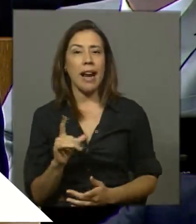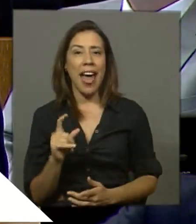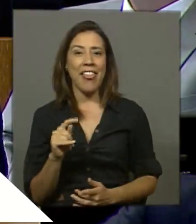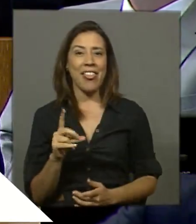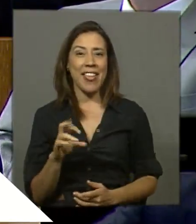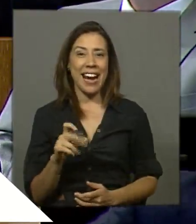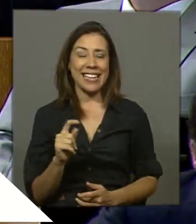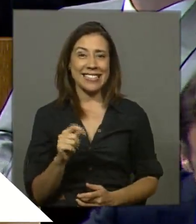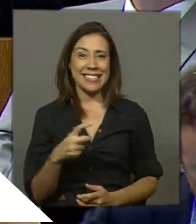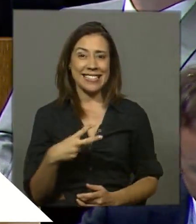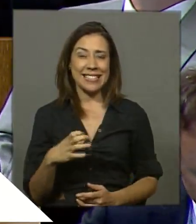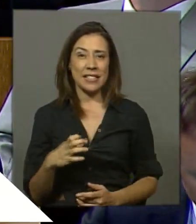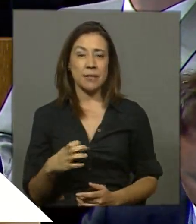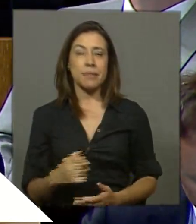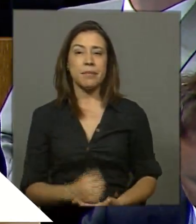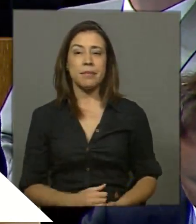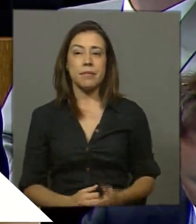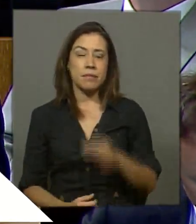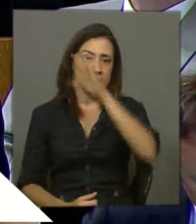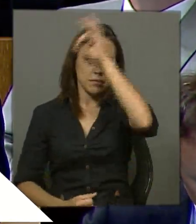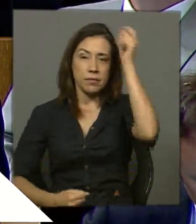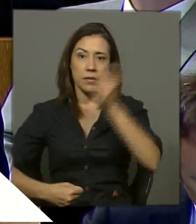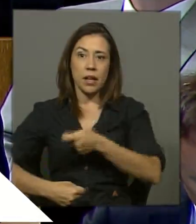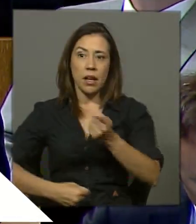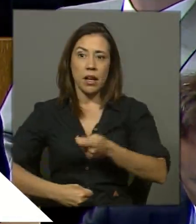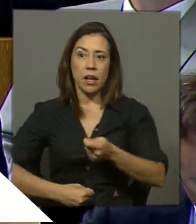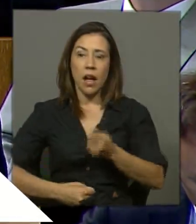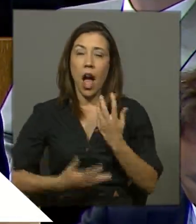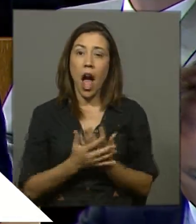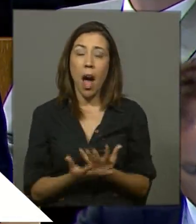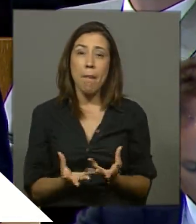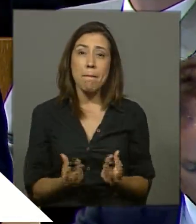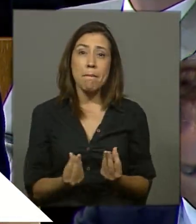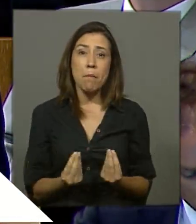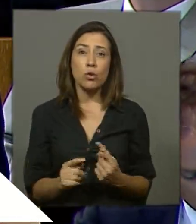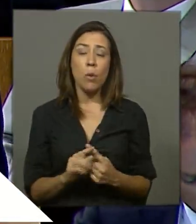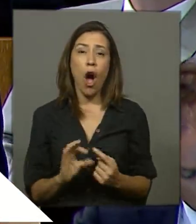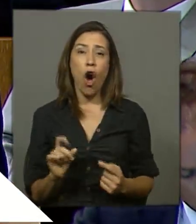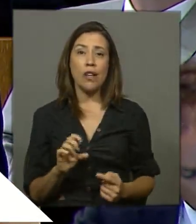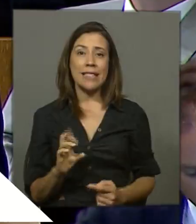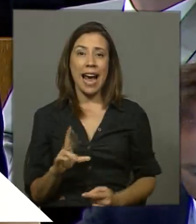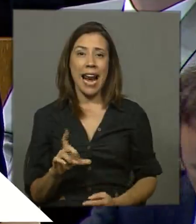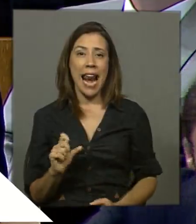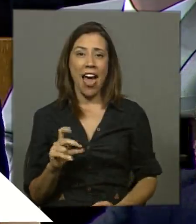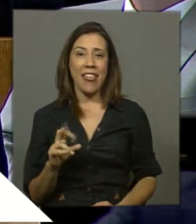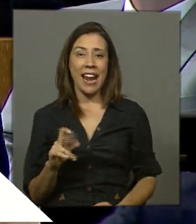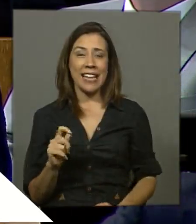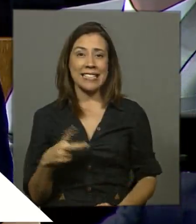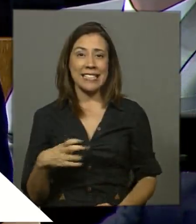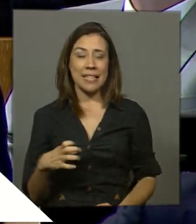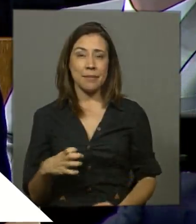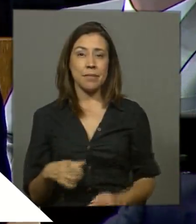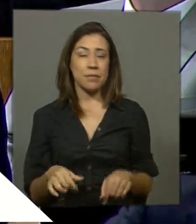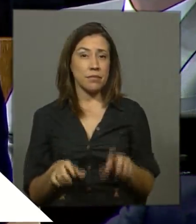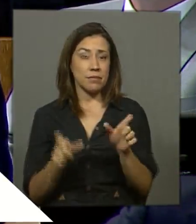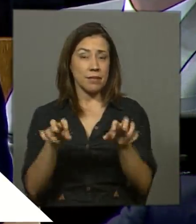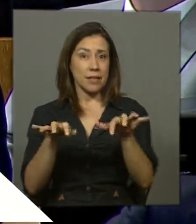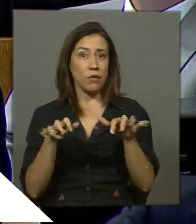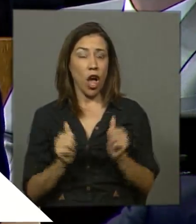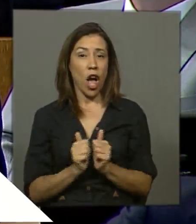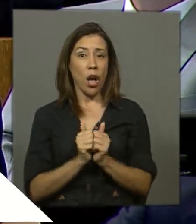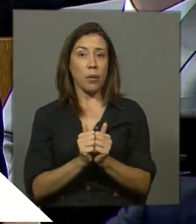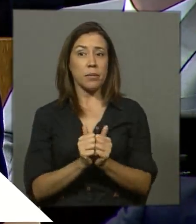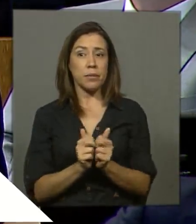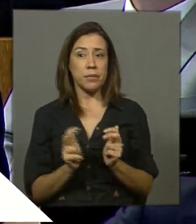acá pero sabe ministro en la araucanía hay muchos Óscar Lander reche aquí en las tribunas nos acompaña